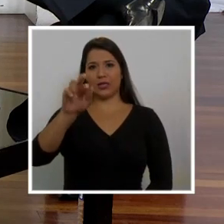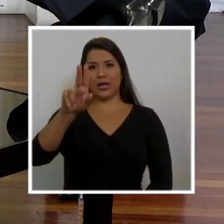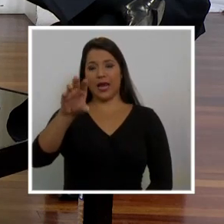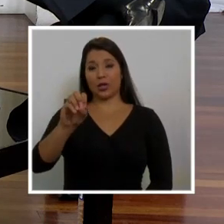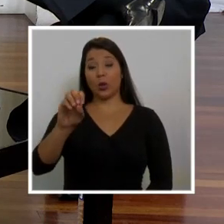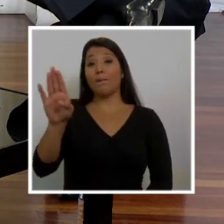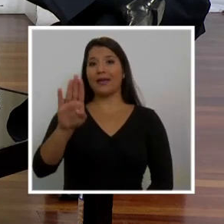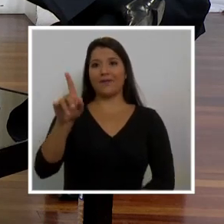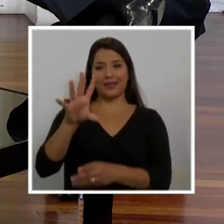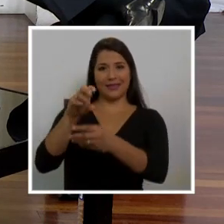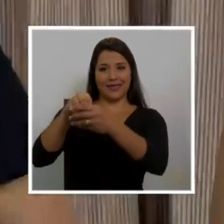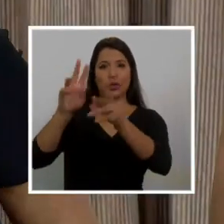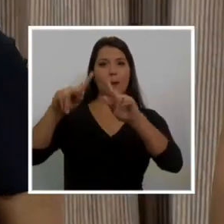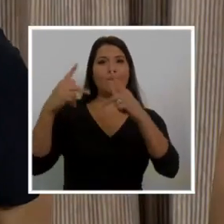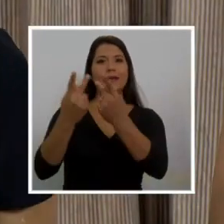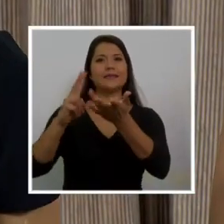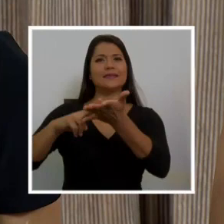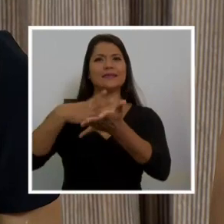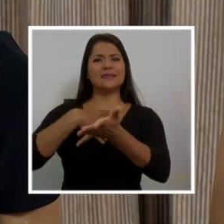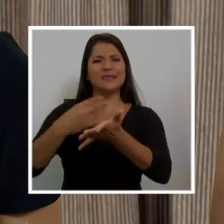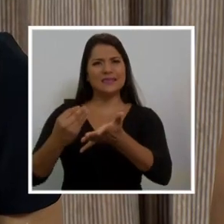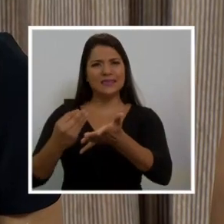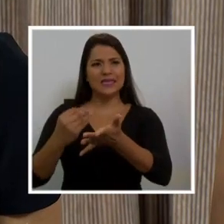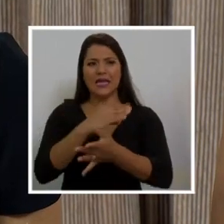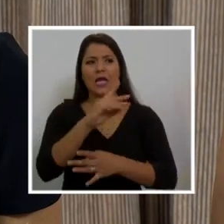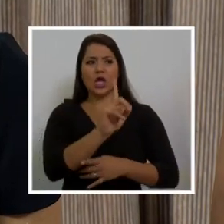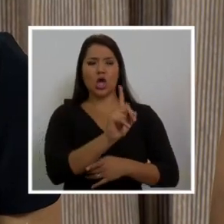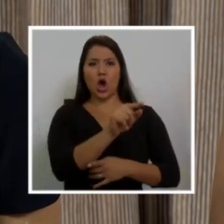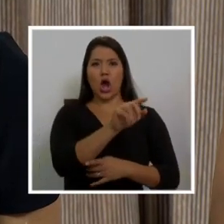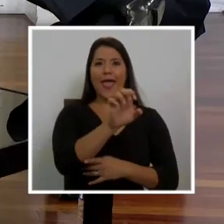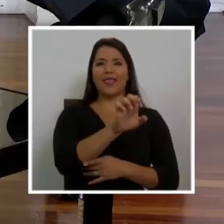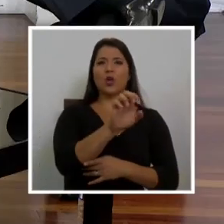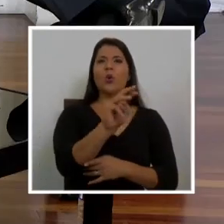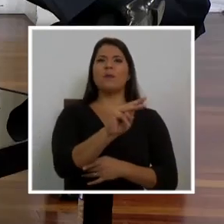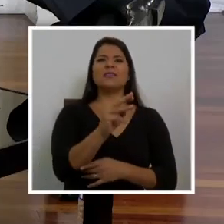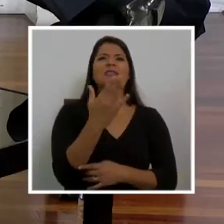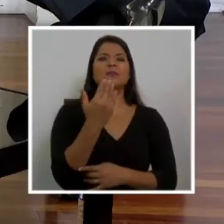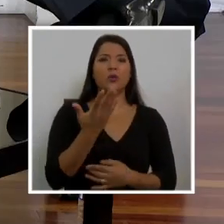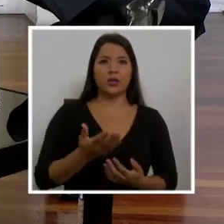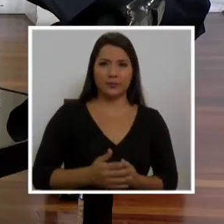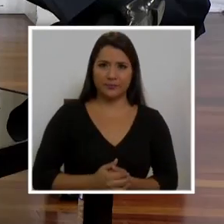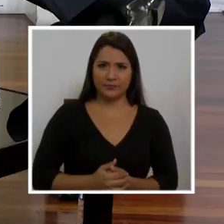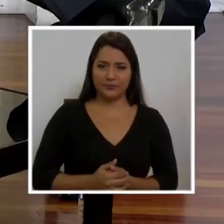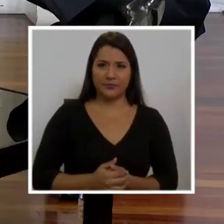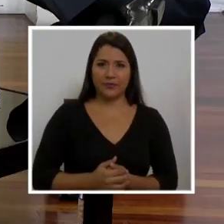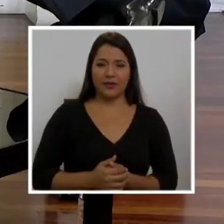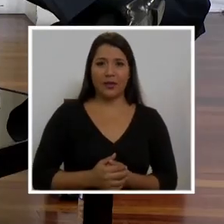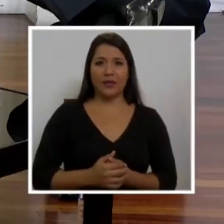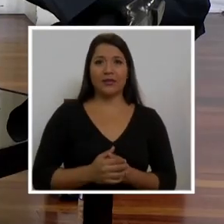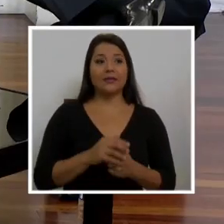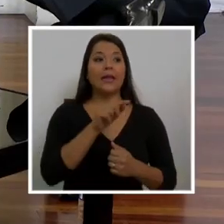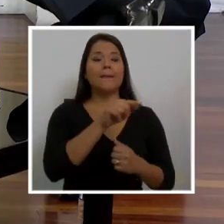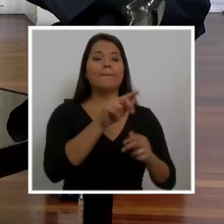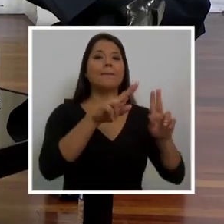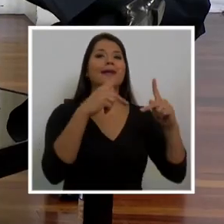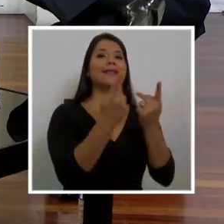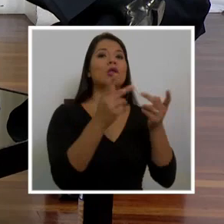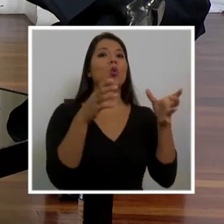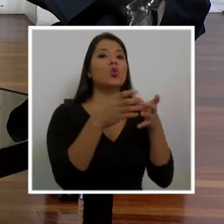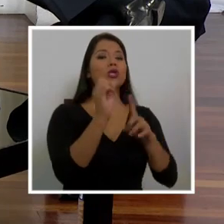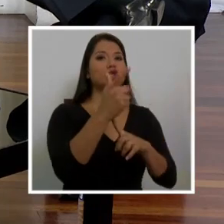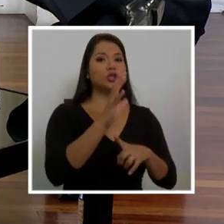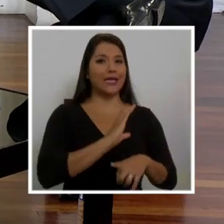Nacional, y no Erwin Macís. A ver, aquí hay un del Partido Unidad Social Cristiana.